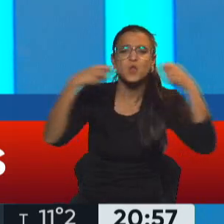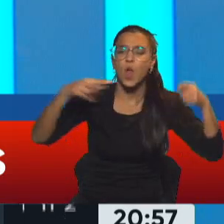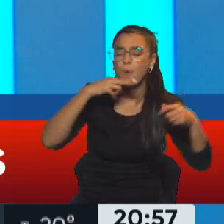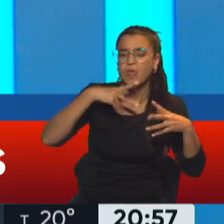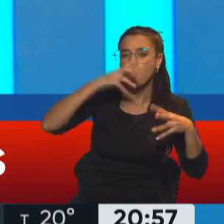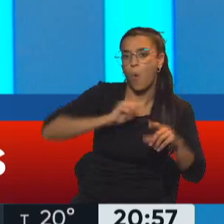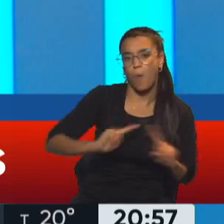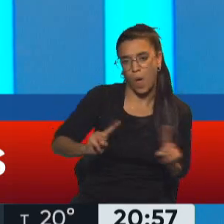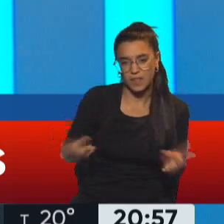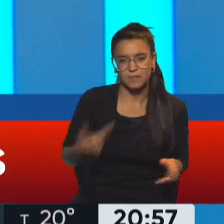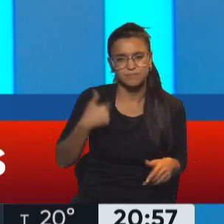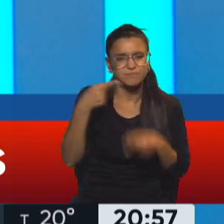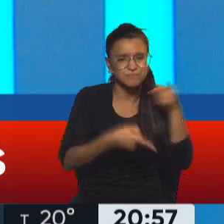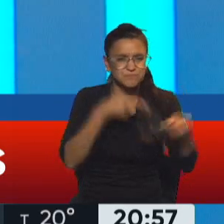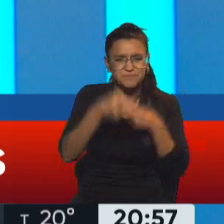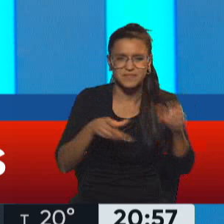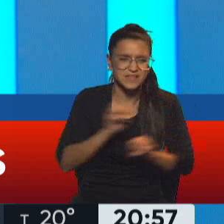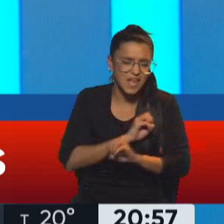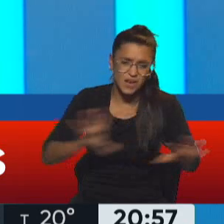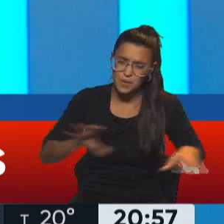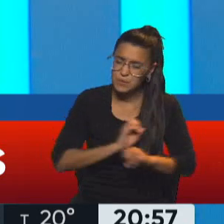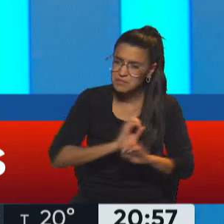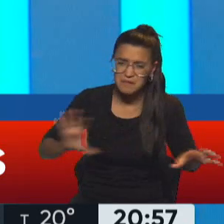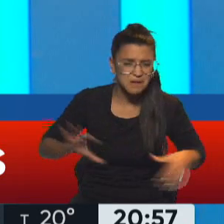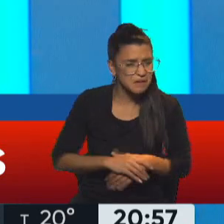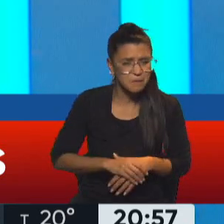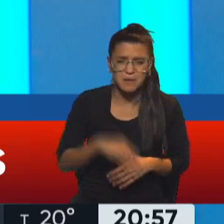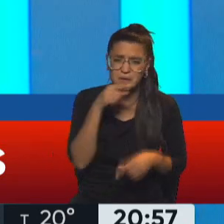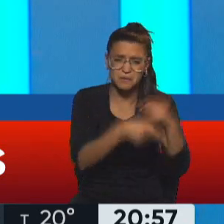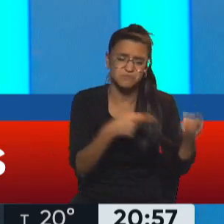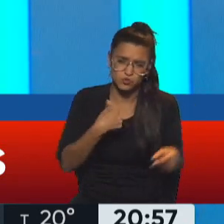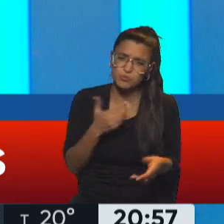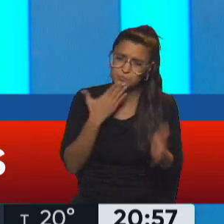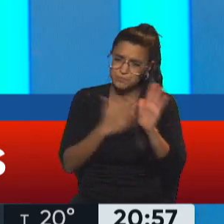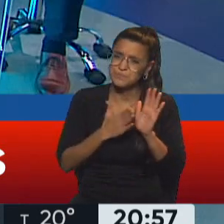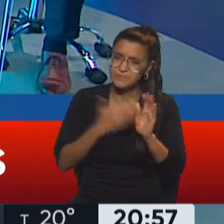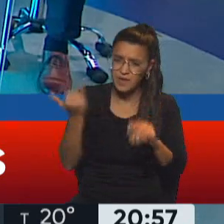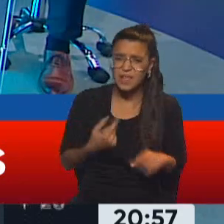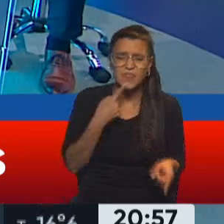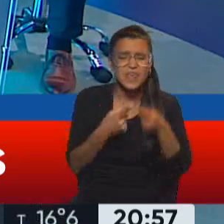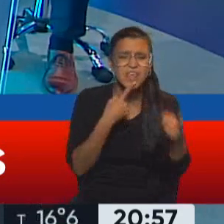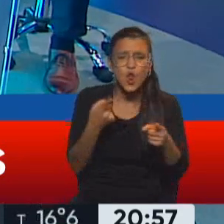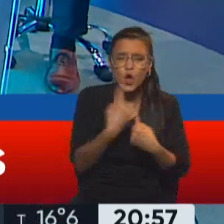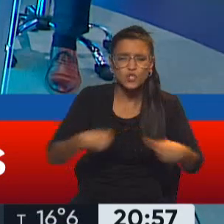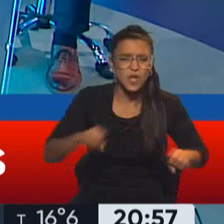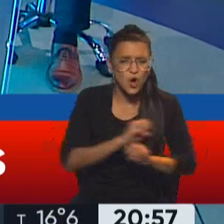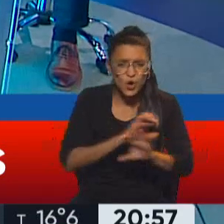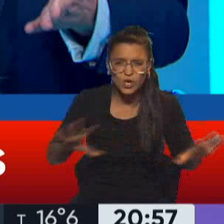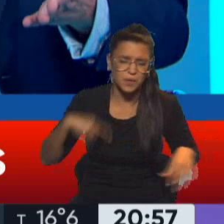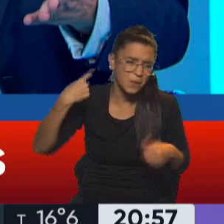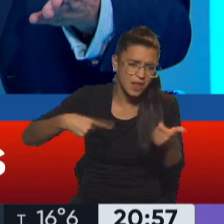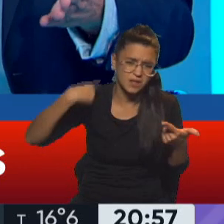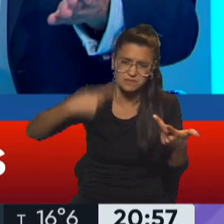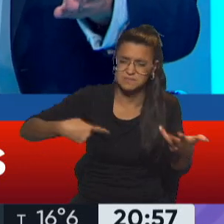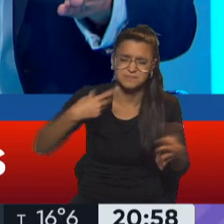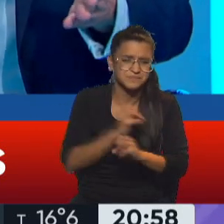me consta que la han agredido de la peor manera que te puedas imaginar, me consta. Le han dicho cosas horribles